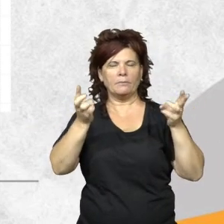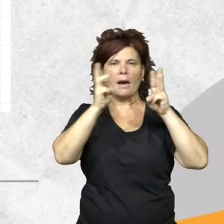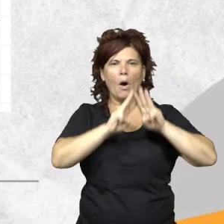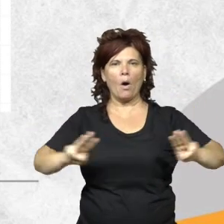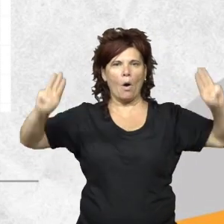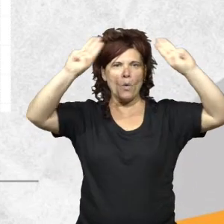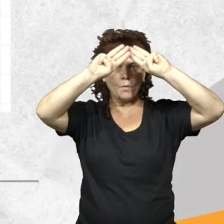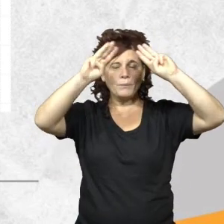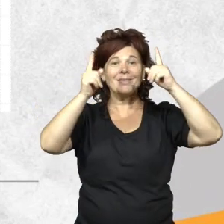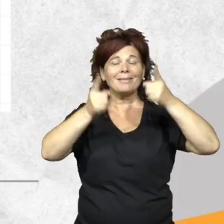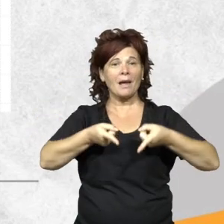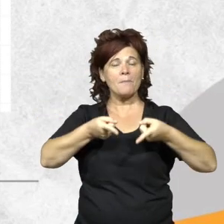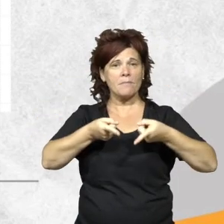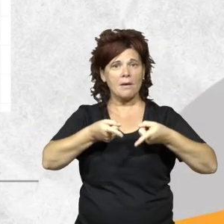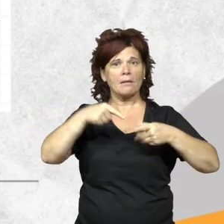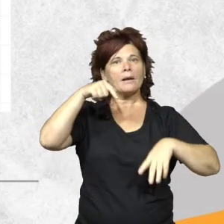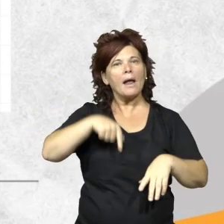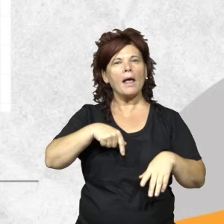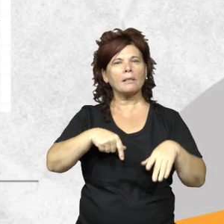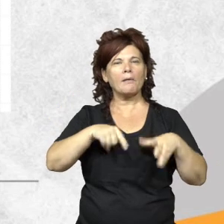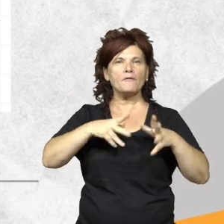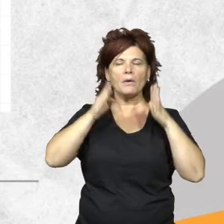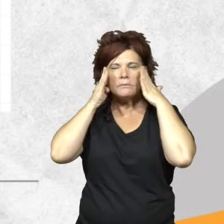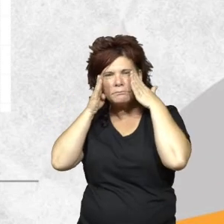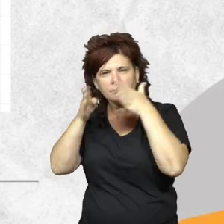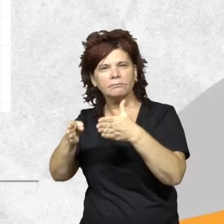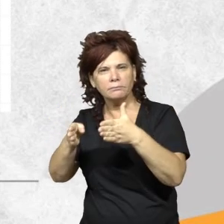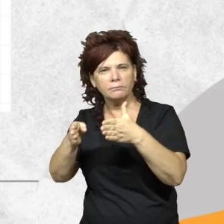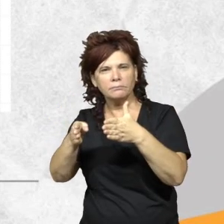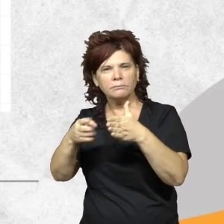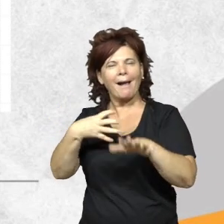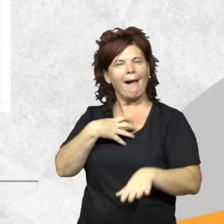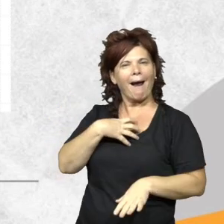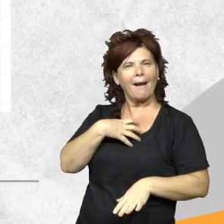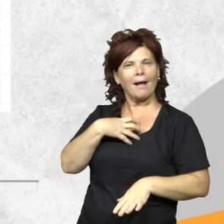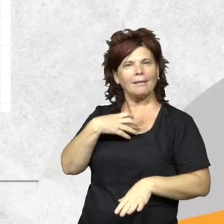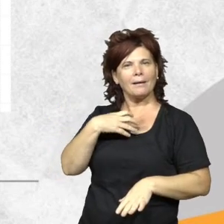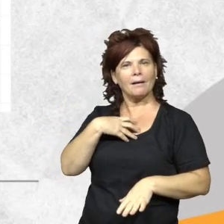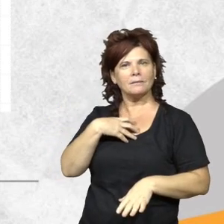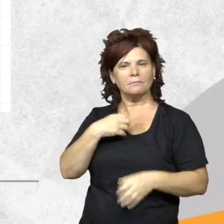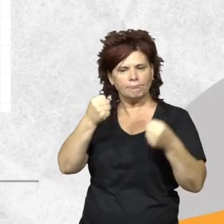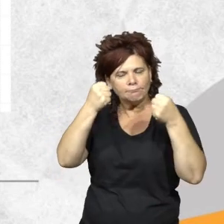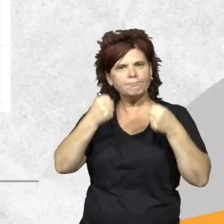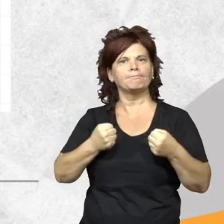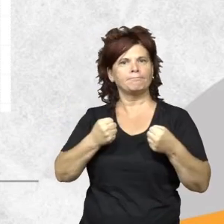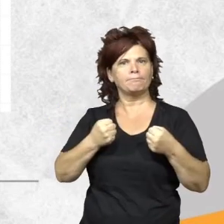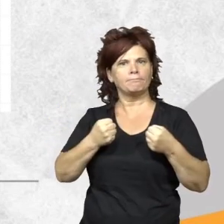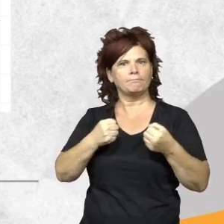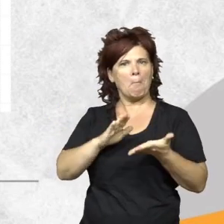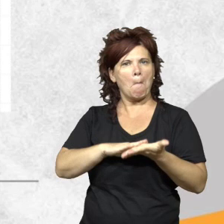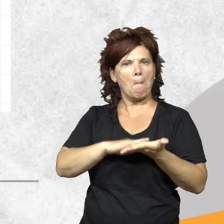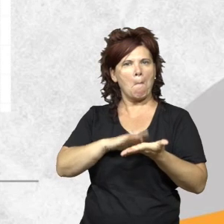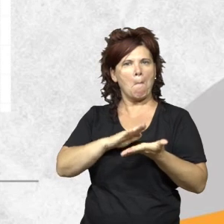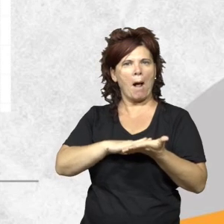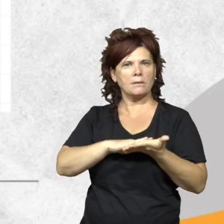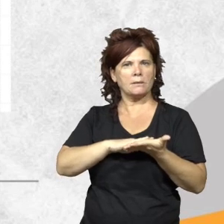Unidas. También este paradigma o nuevo paradigma se caracteriza por la consolidación de una serie de